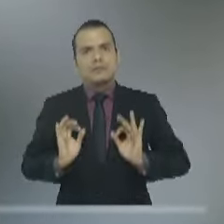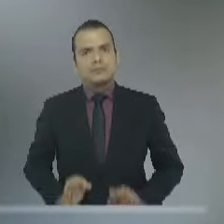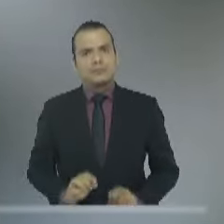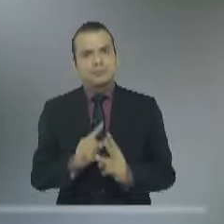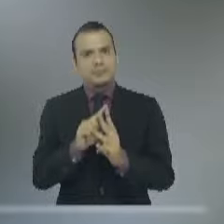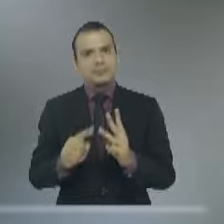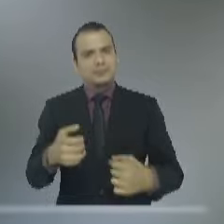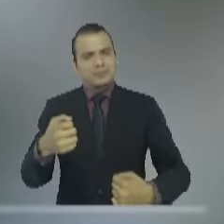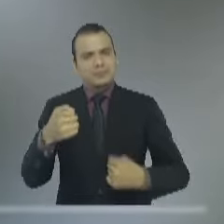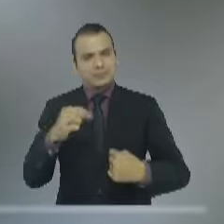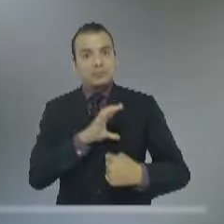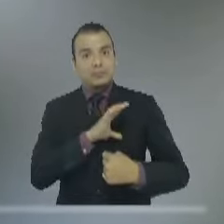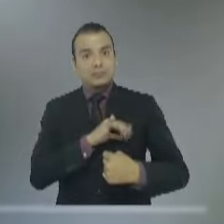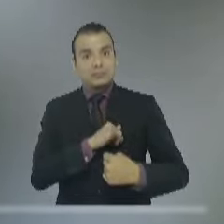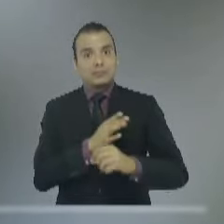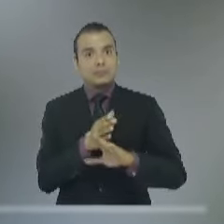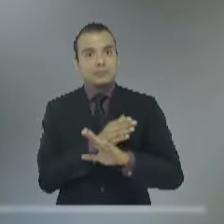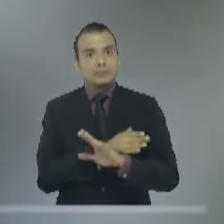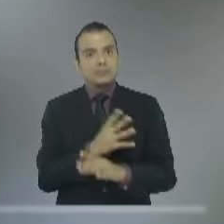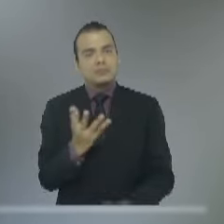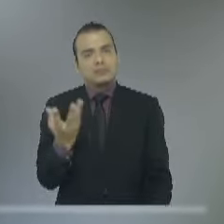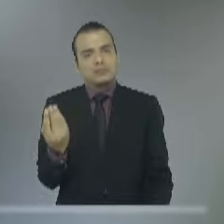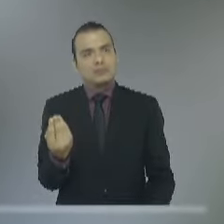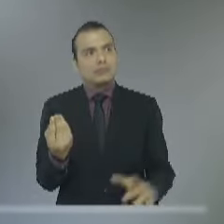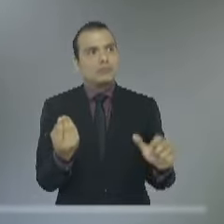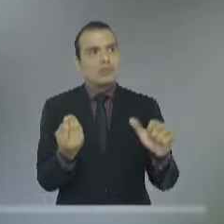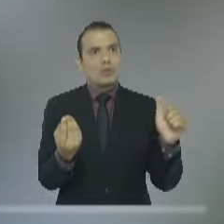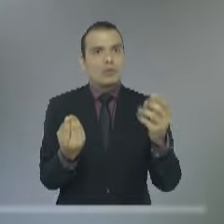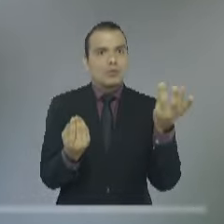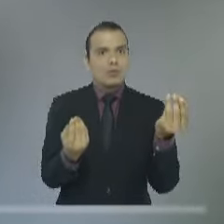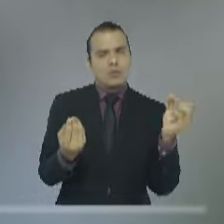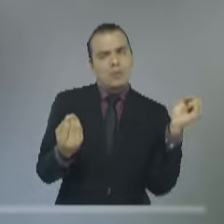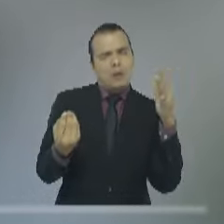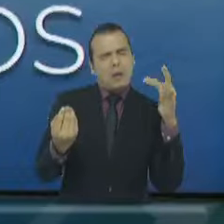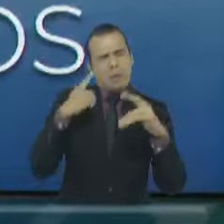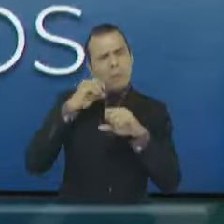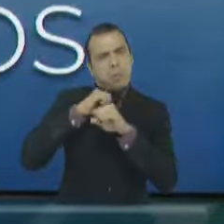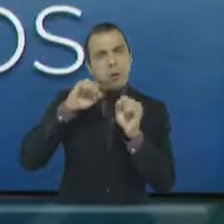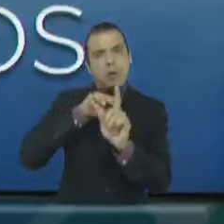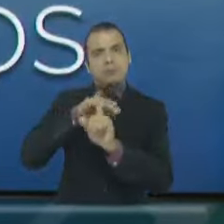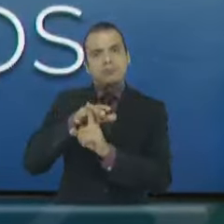de que fueran atacados con artefactos explosivos. Los militares están fuera de peligro. Y en otra...